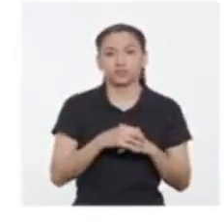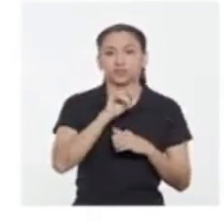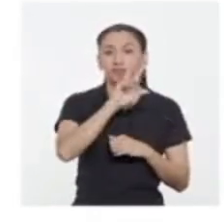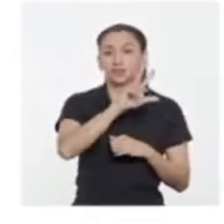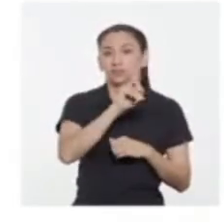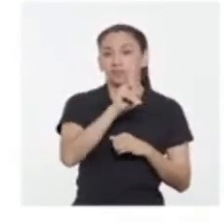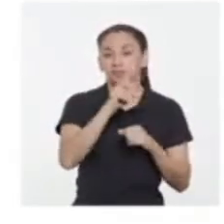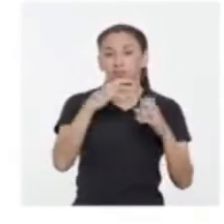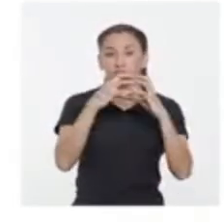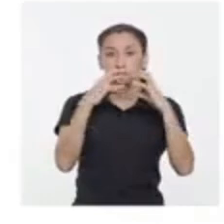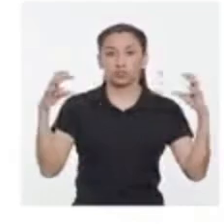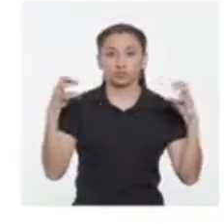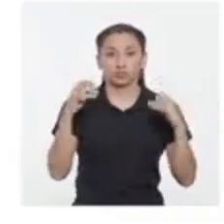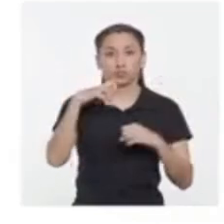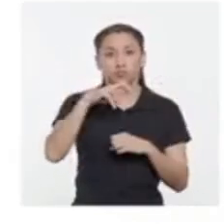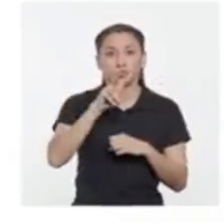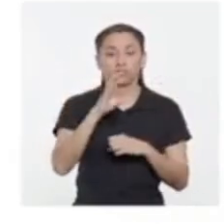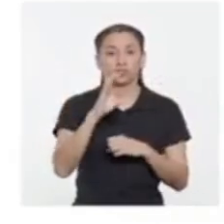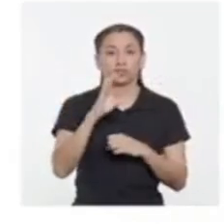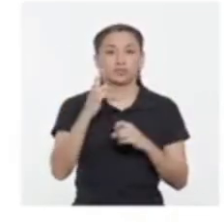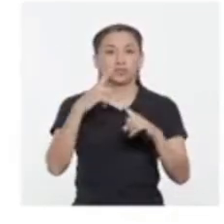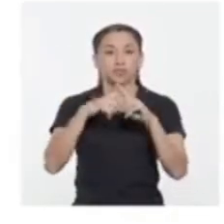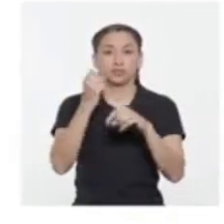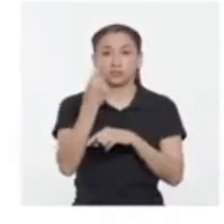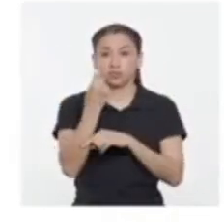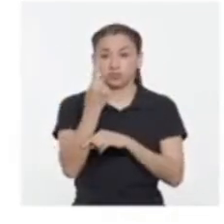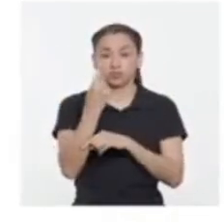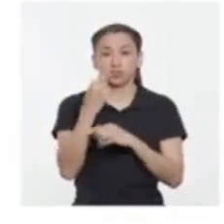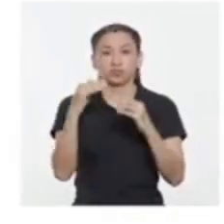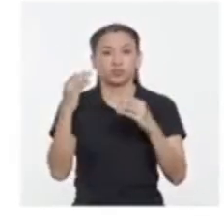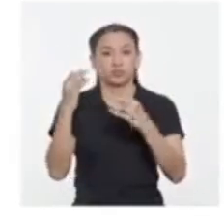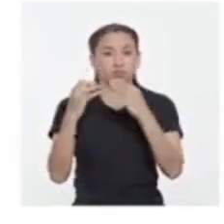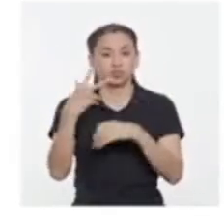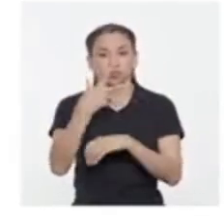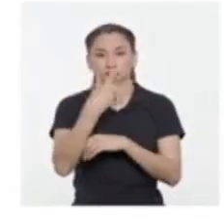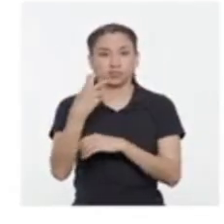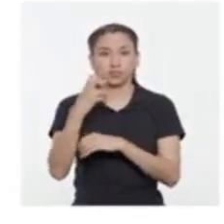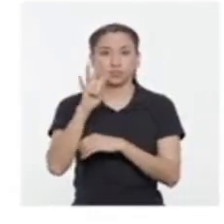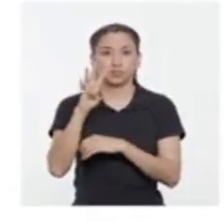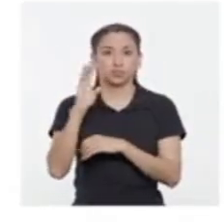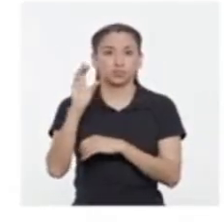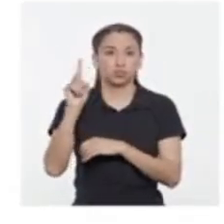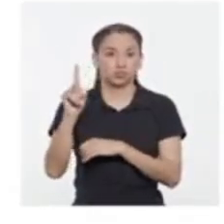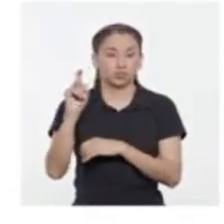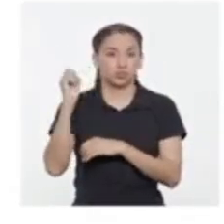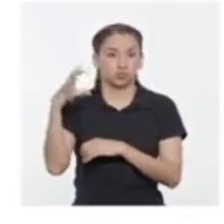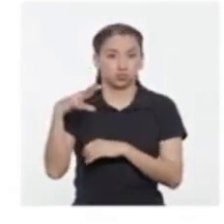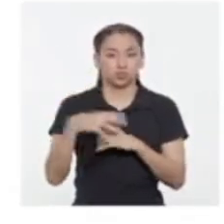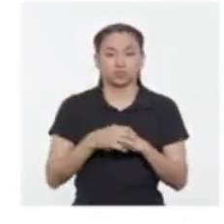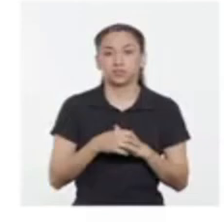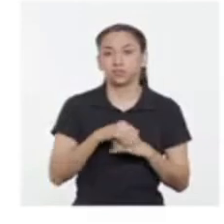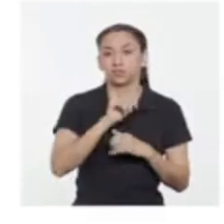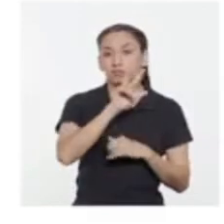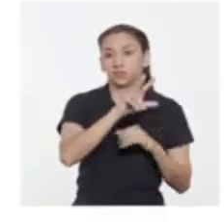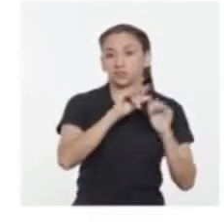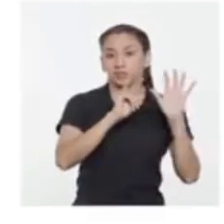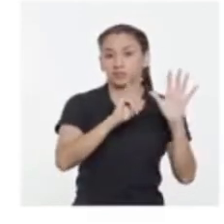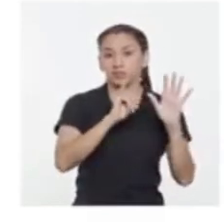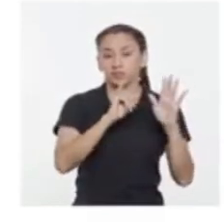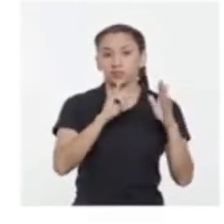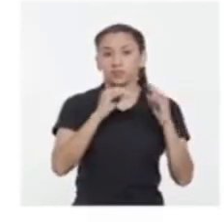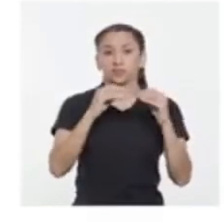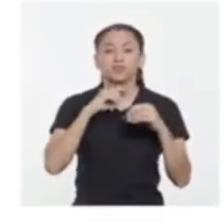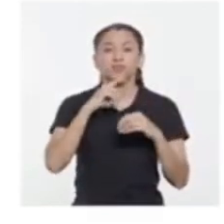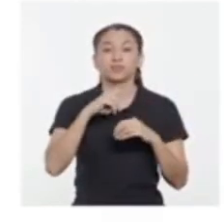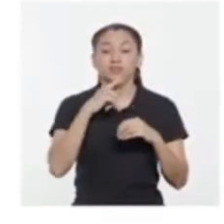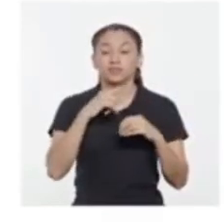soles. 31 tubos de PVC por 11 soles genera un costo de 341 soles.